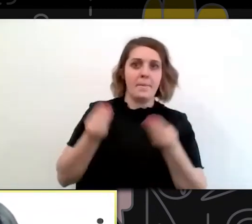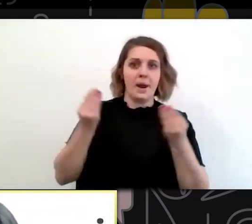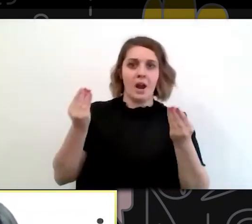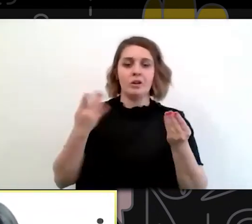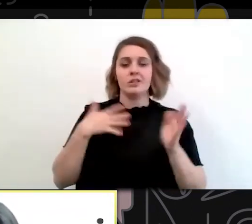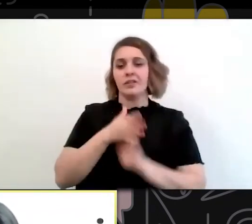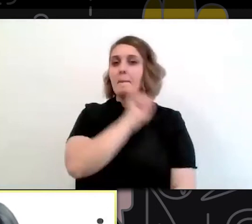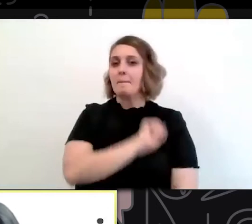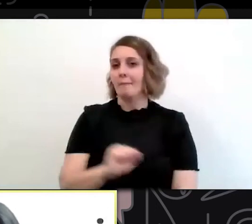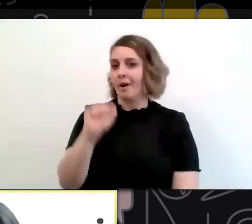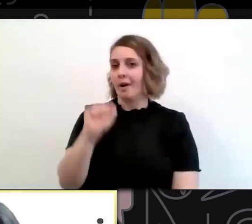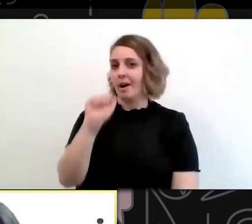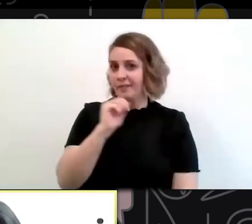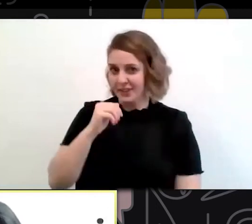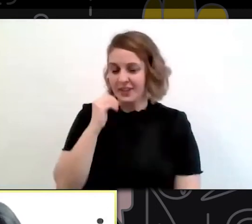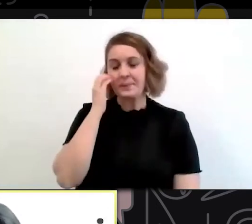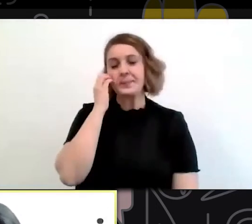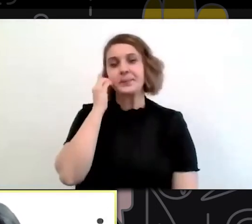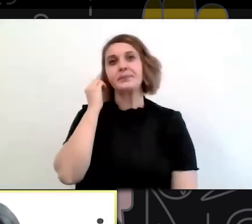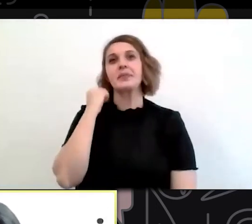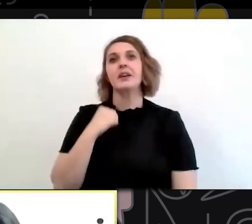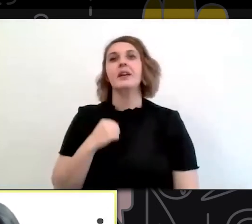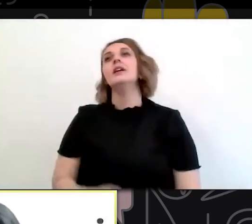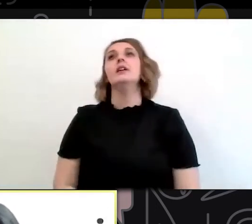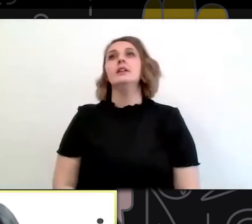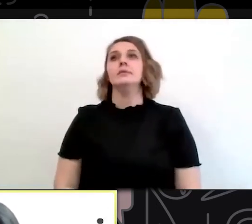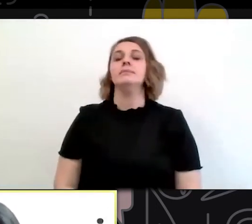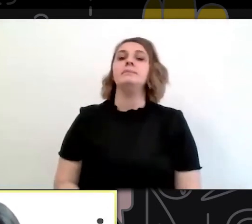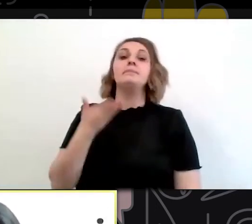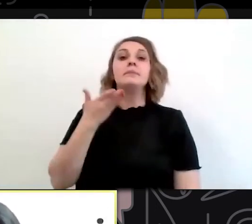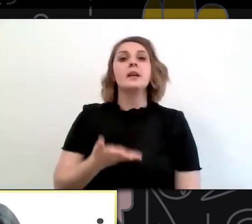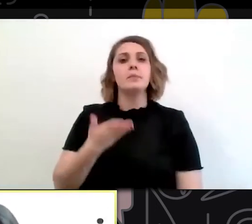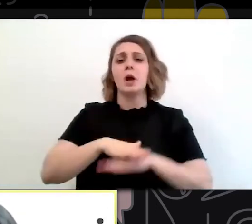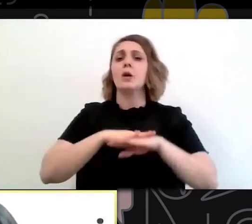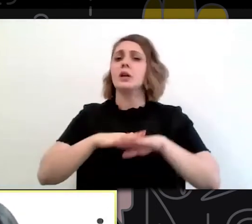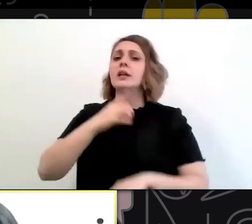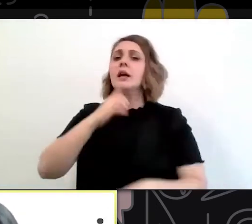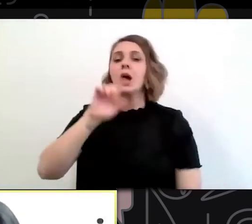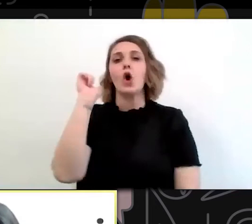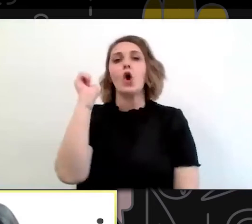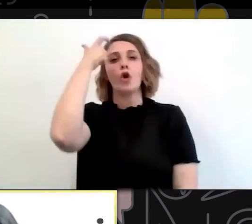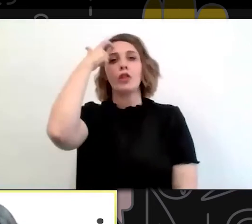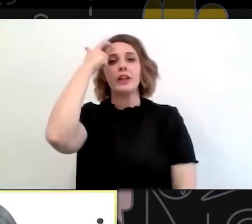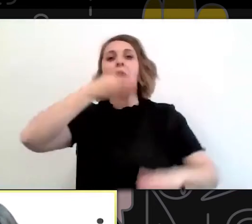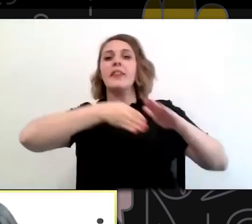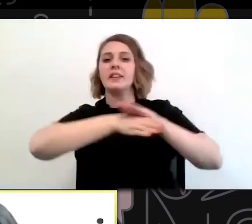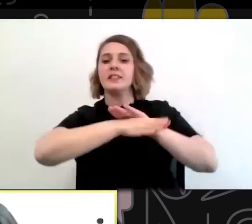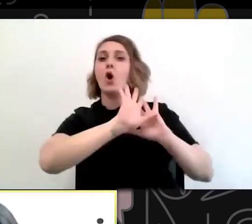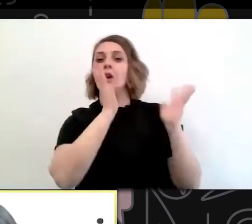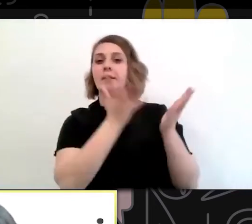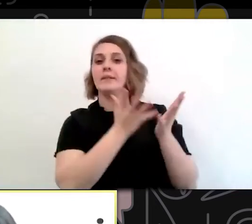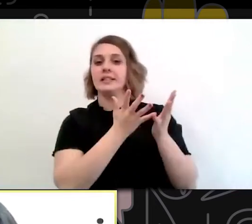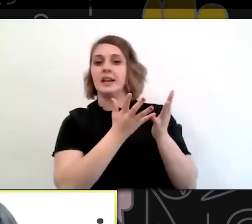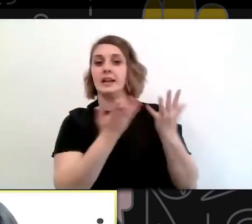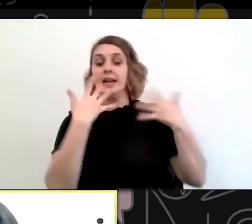maravillosa. Es muy importante y es fundamental también el concepto de accesibilidad universal integrado